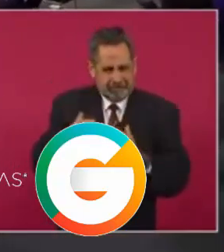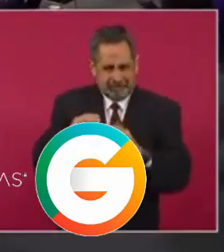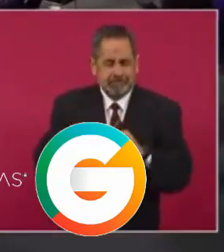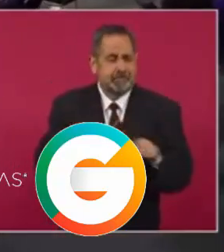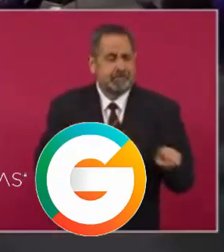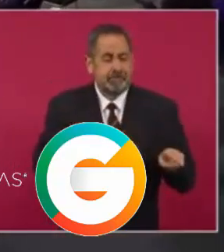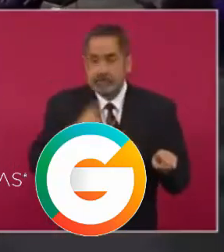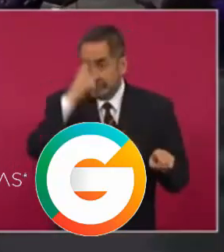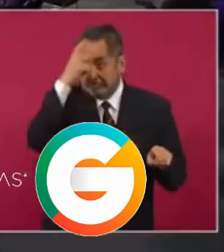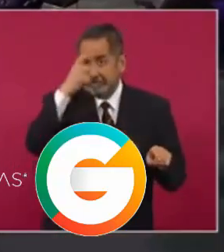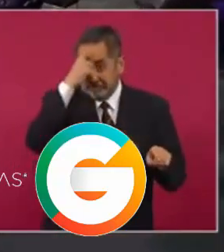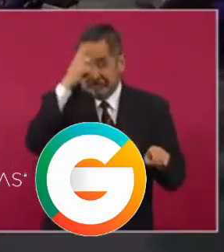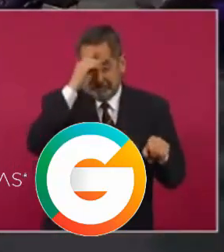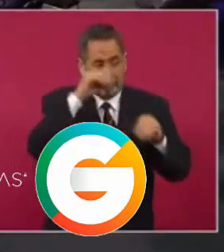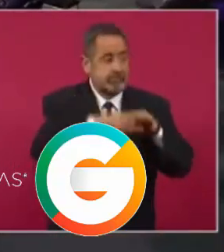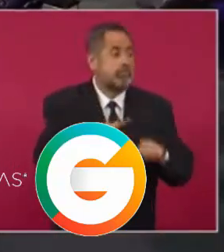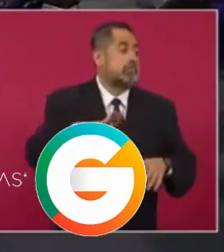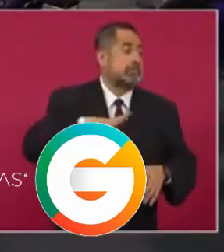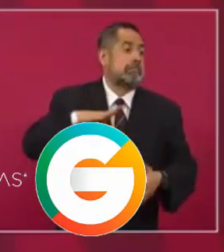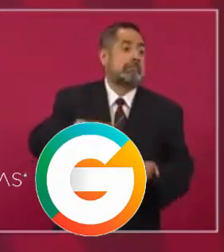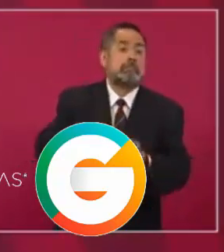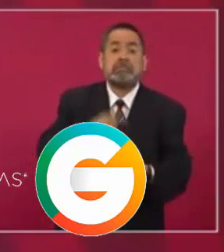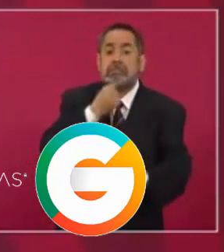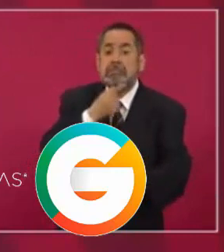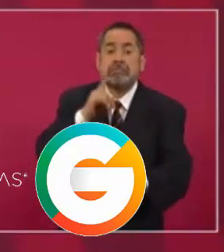lo de la niña